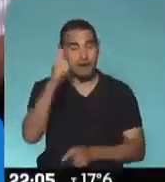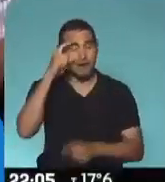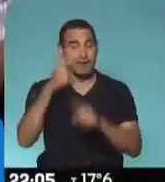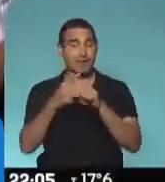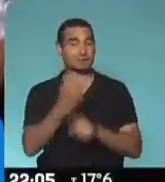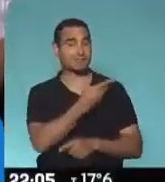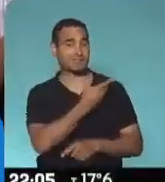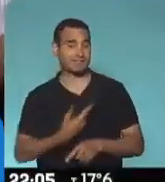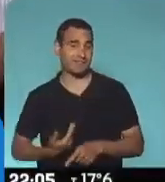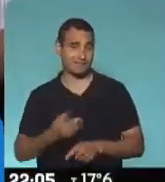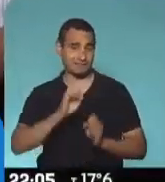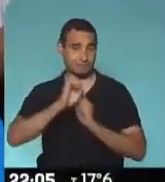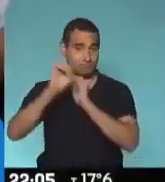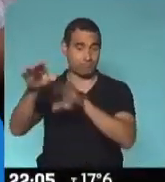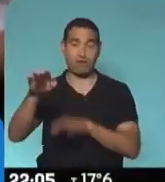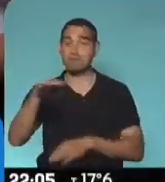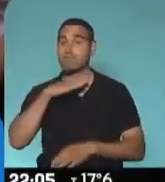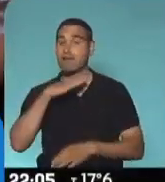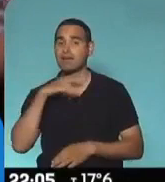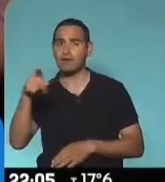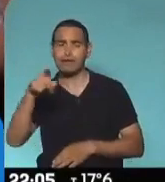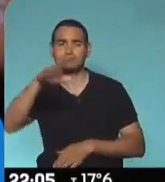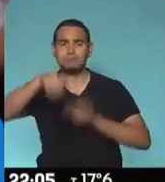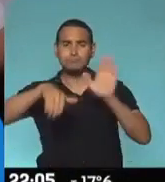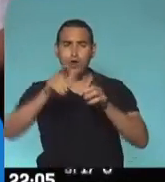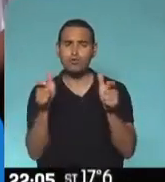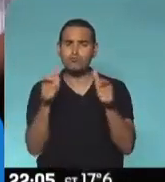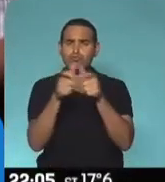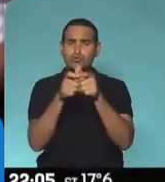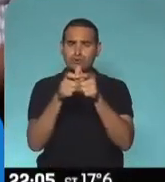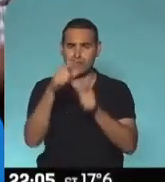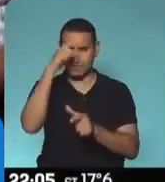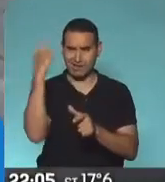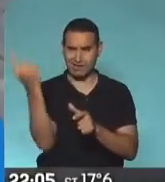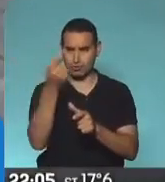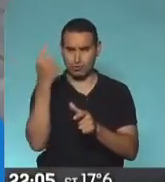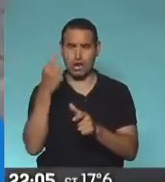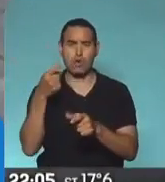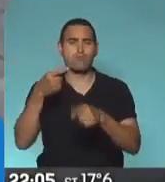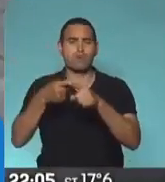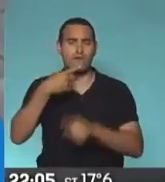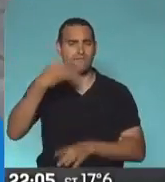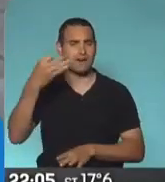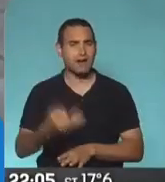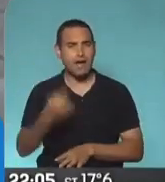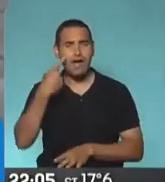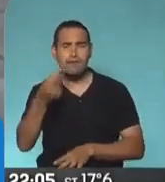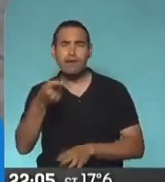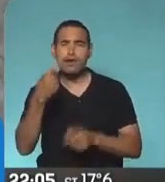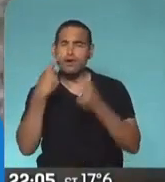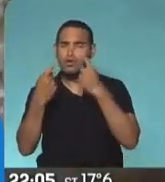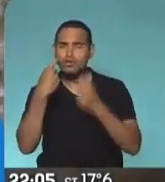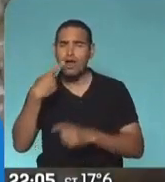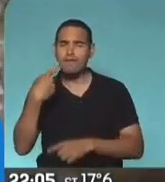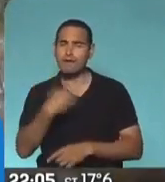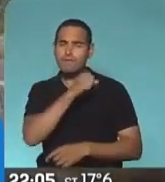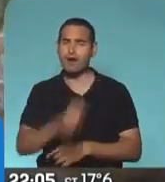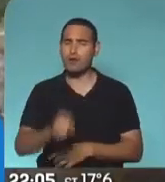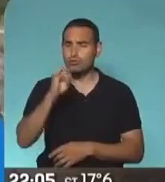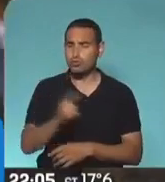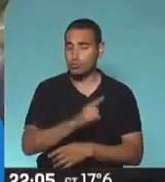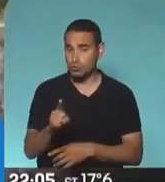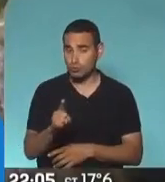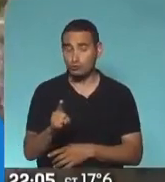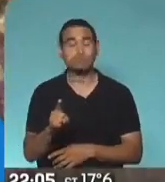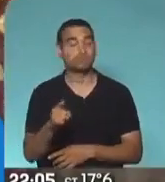exmandatario asilado en México convocó a la creación de una comisión internacional por la verdad para que verifique si realmente cometió fraude, el gobierno